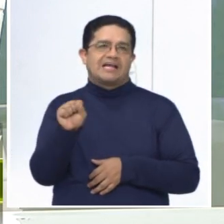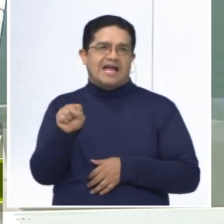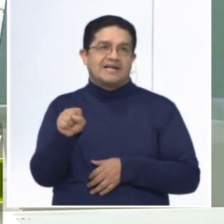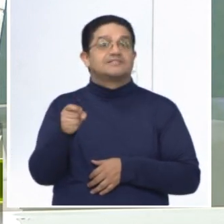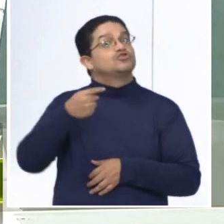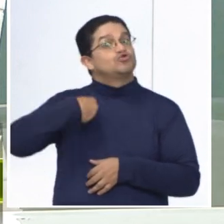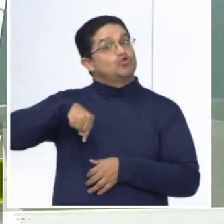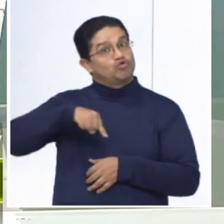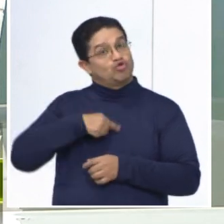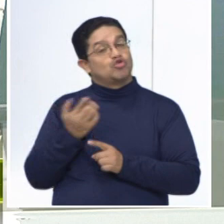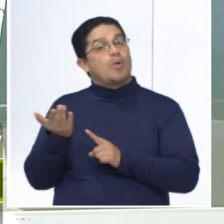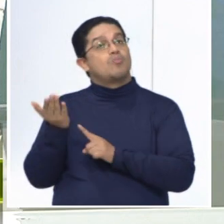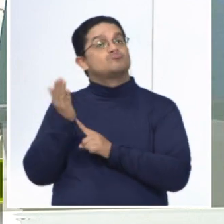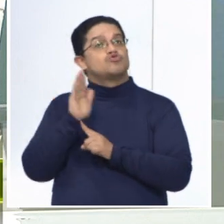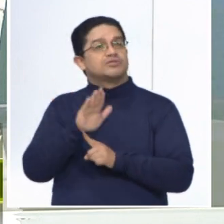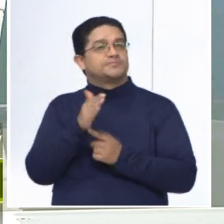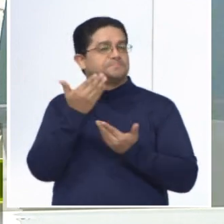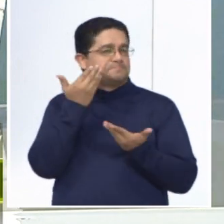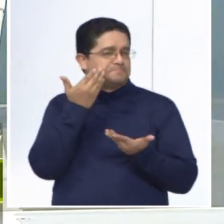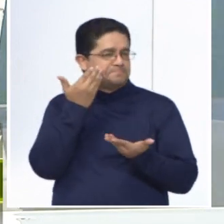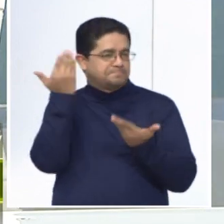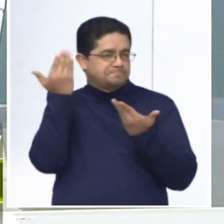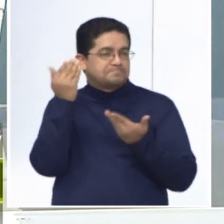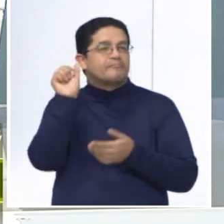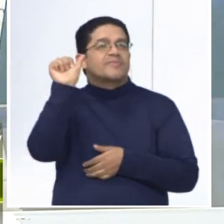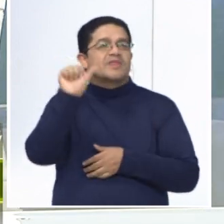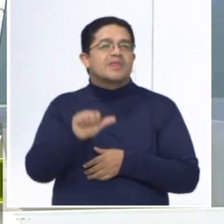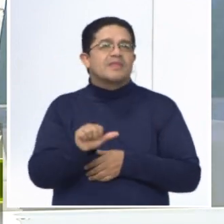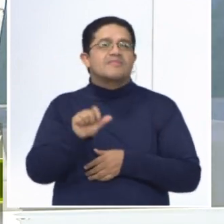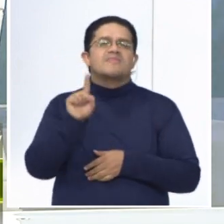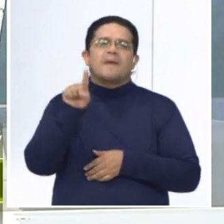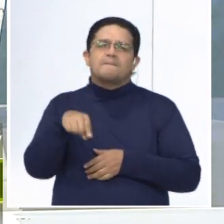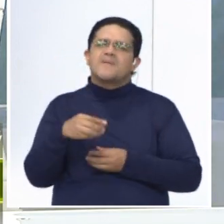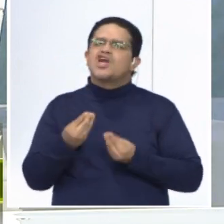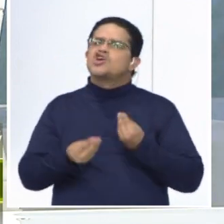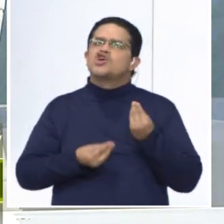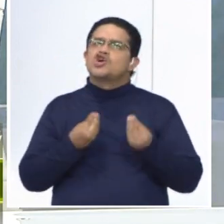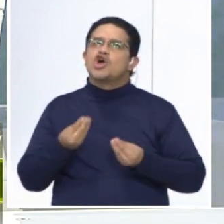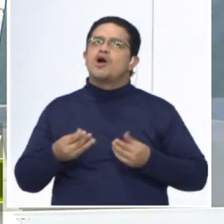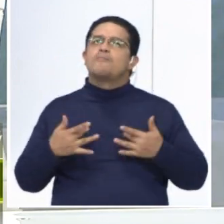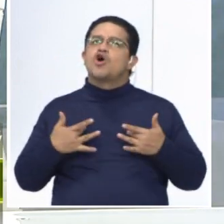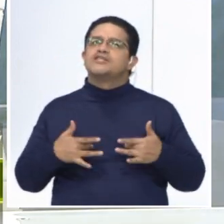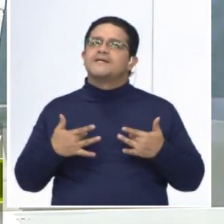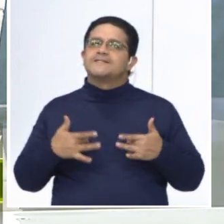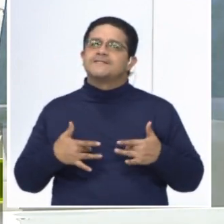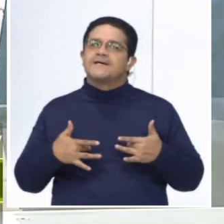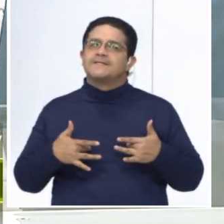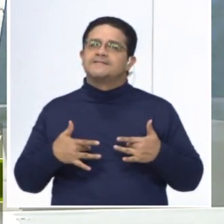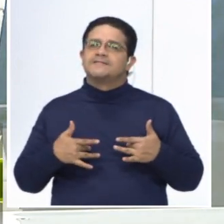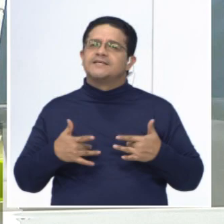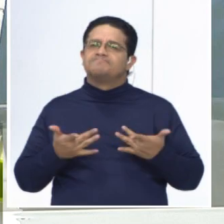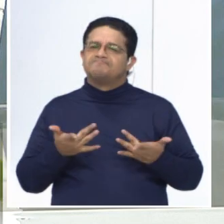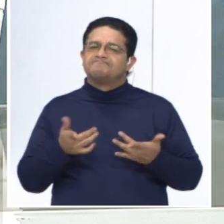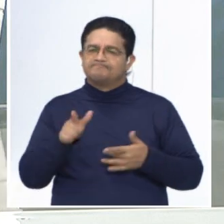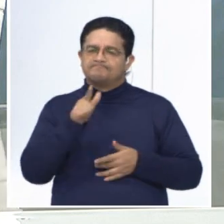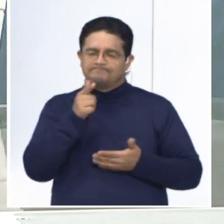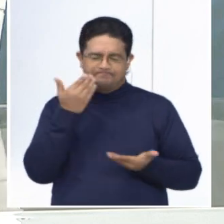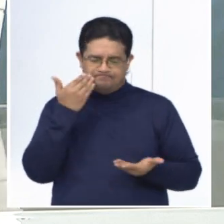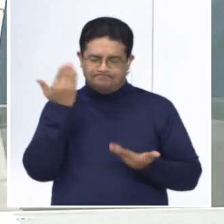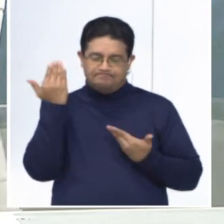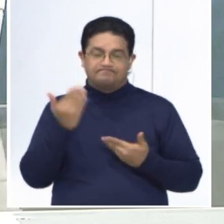este tema, así que vamos a ver también cuáles son los síntomas que se presentan ante el mal de Chaga. Vamos a